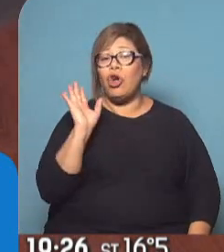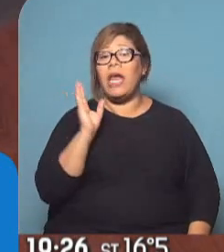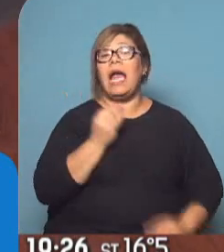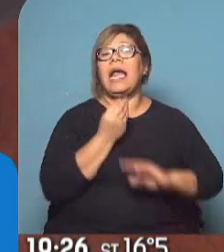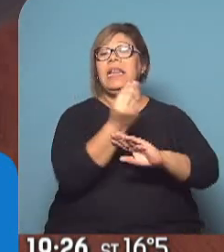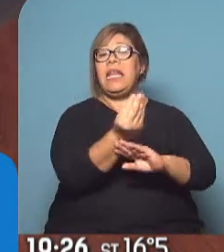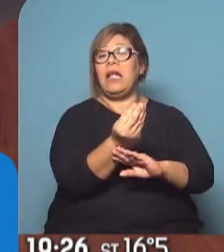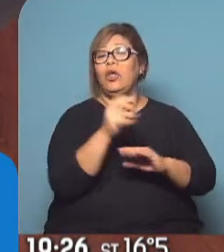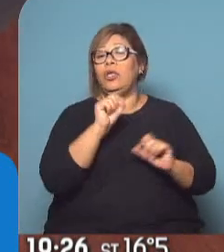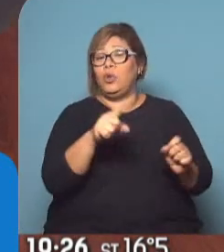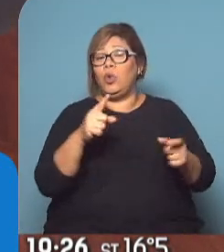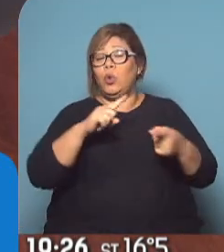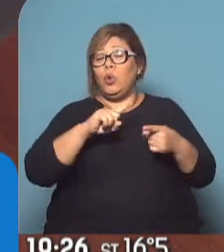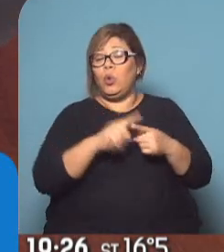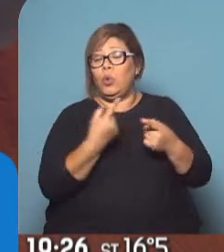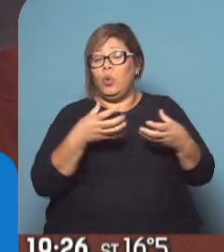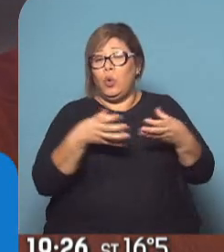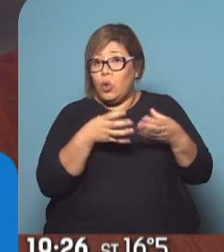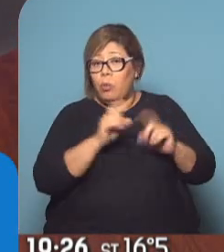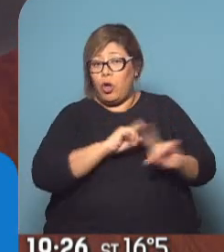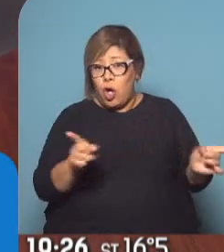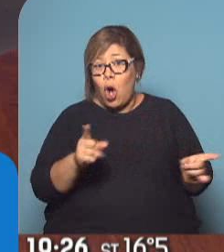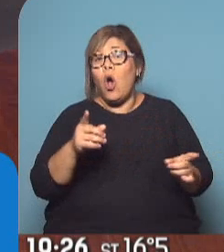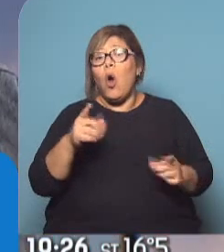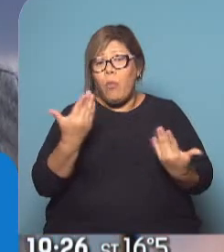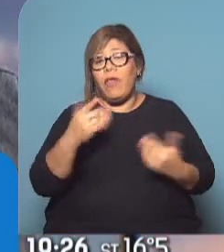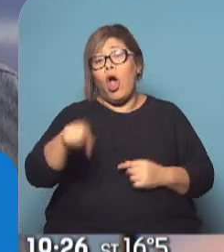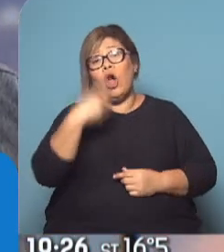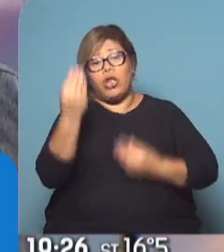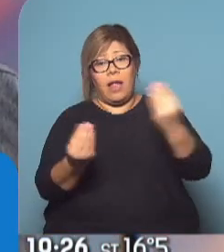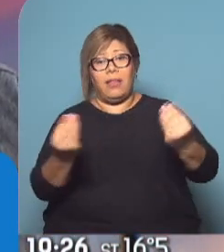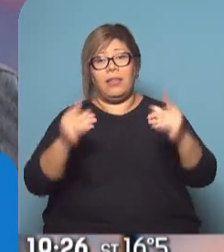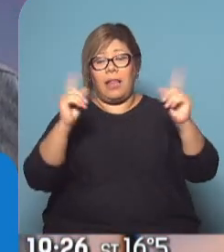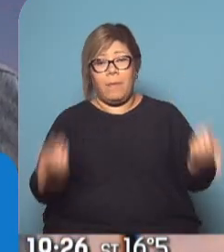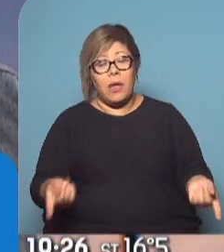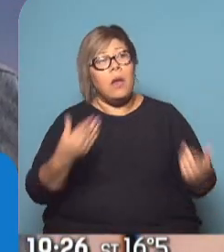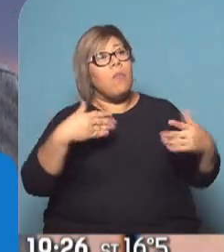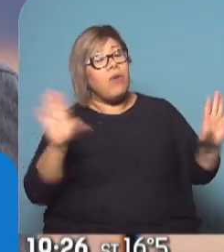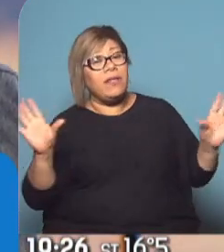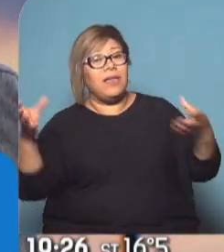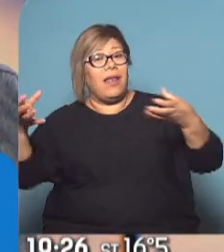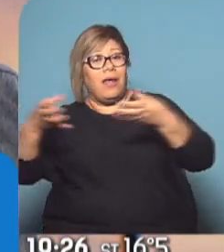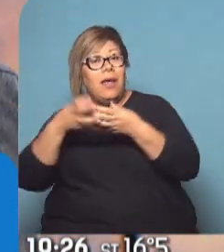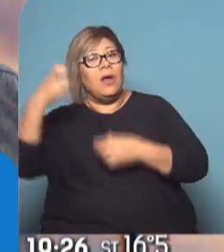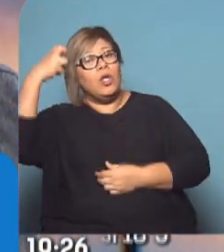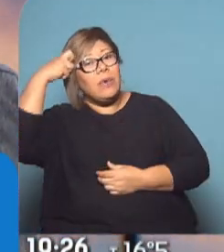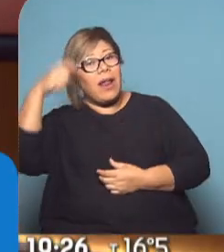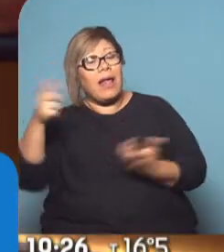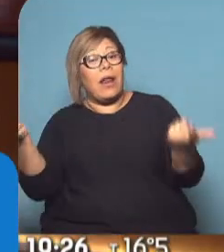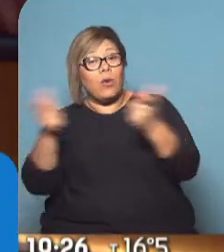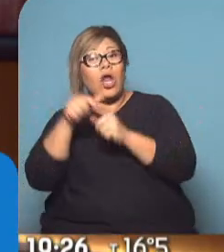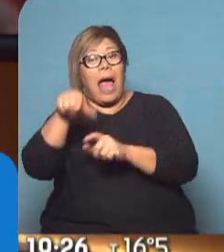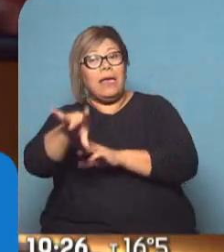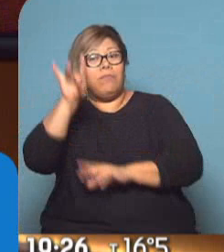en las próximas elecciones de agosto y novia y octubre ese nombre para proponer saldría de la convención de la unión cívica radical puede